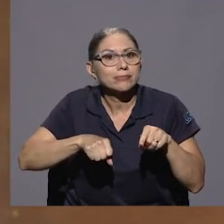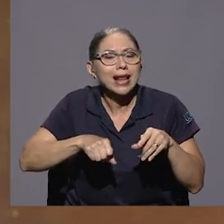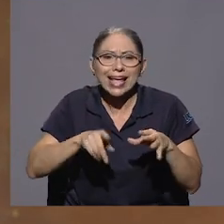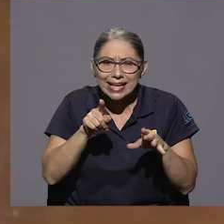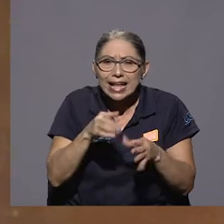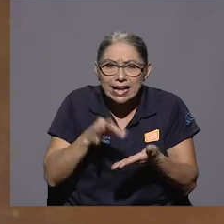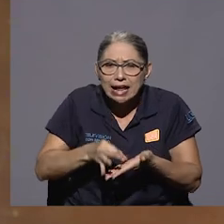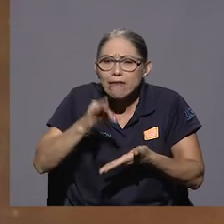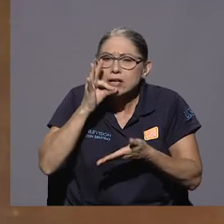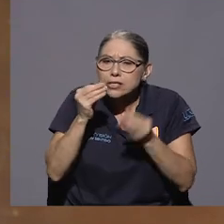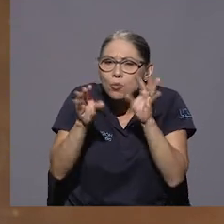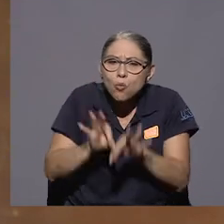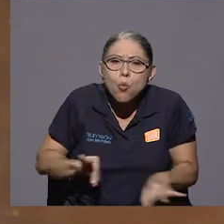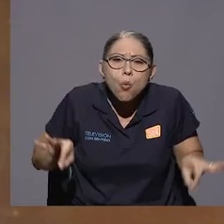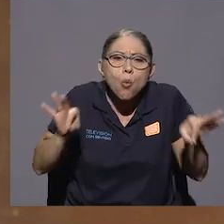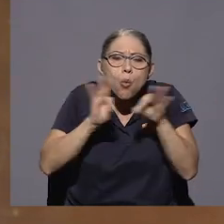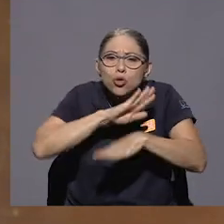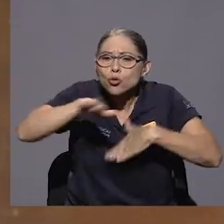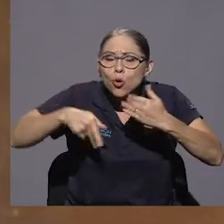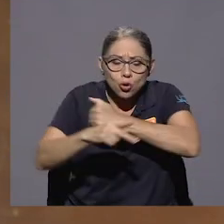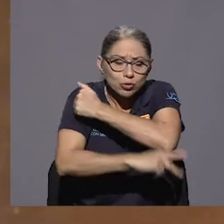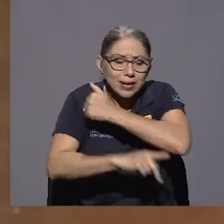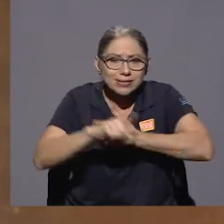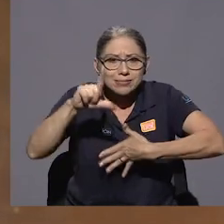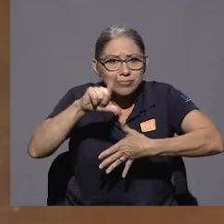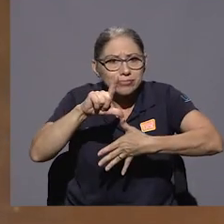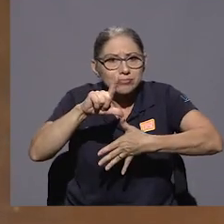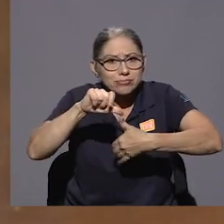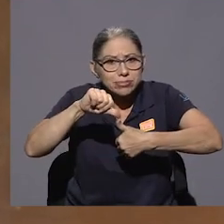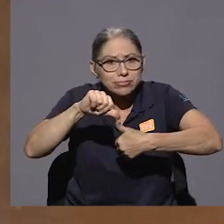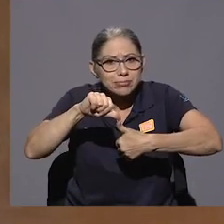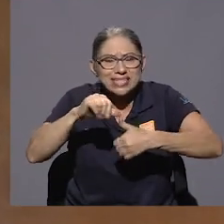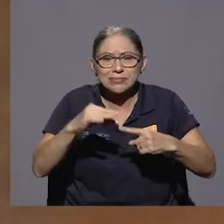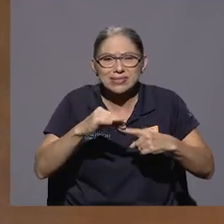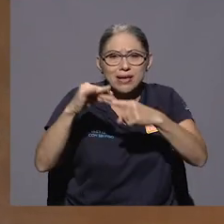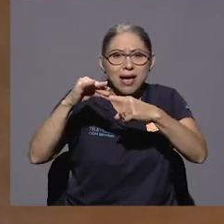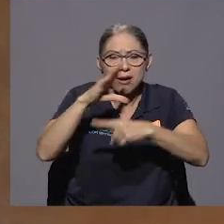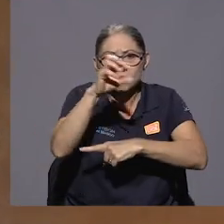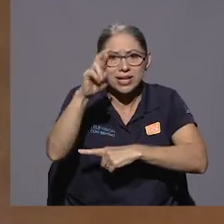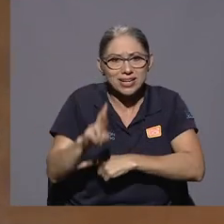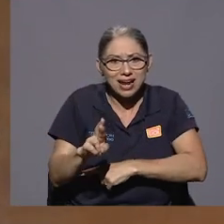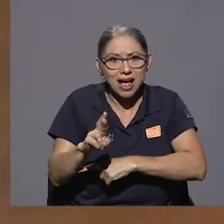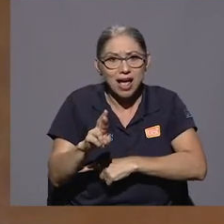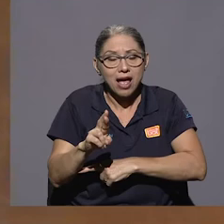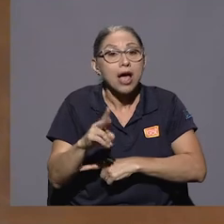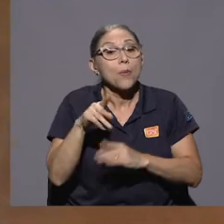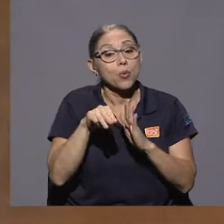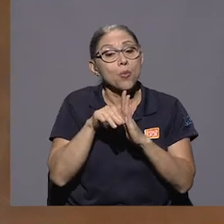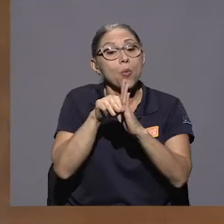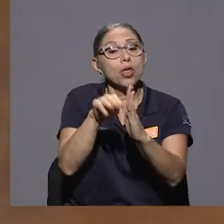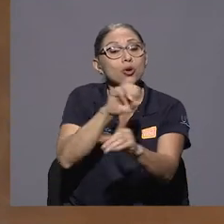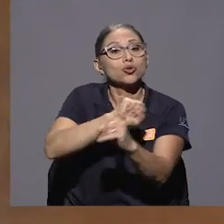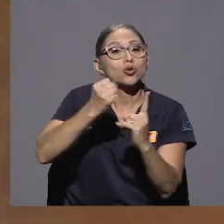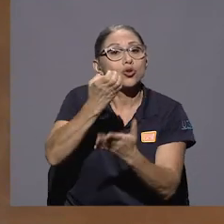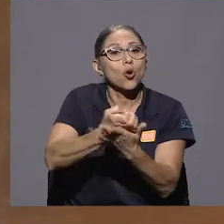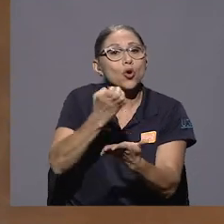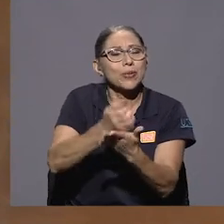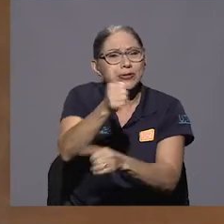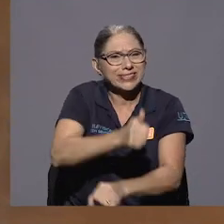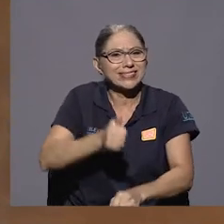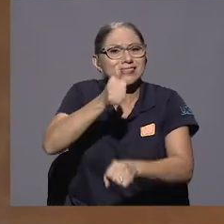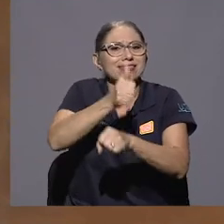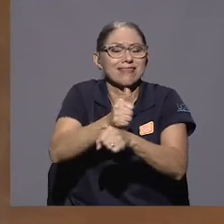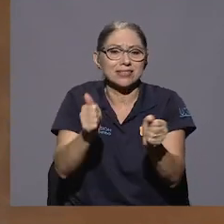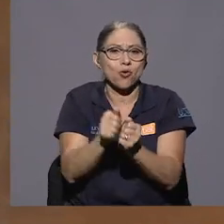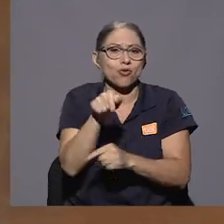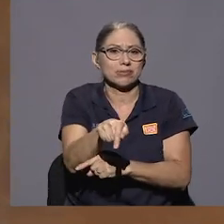El café ha sido muy importante para todos los países de la región, particularmente para Costa Rica, porque el modelo socioeconómico se definió a partir de este